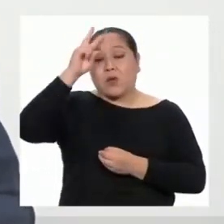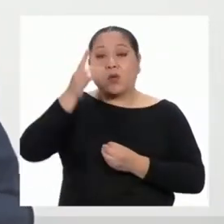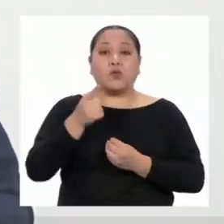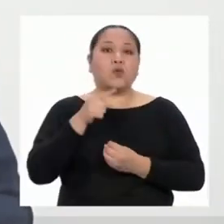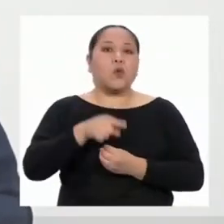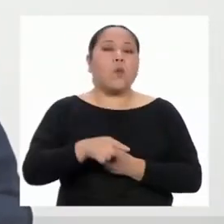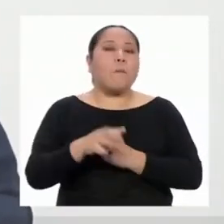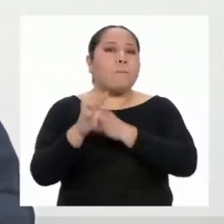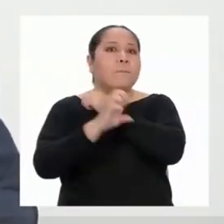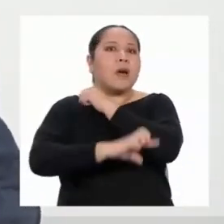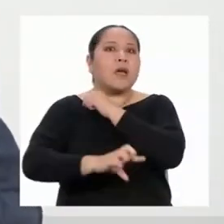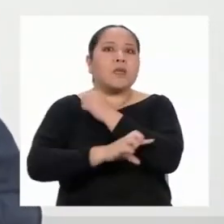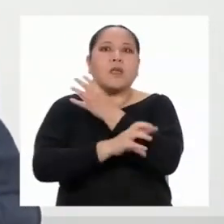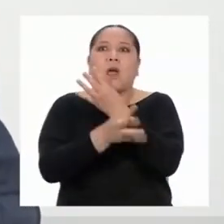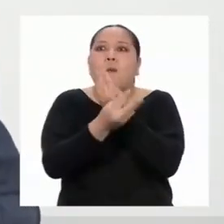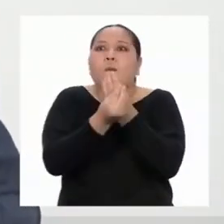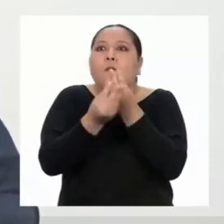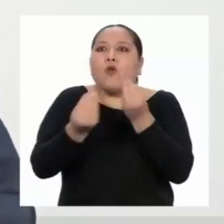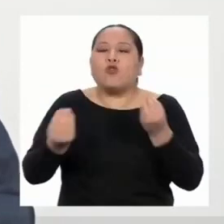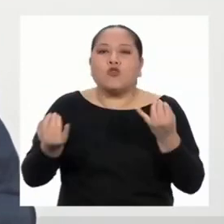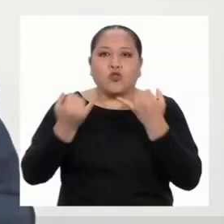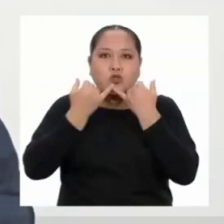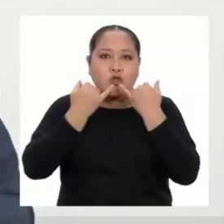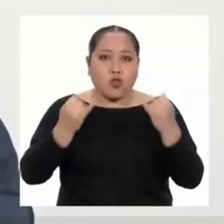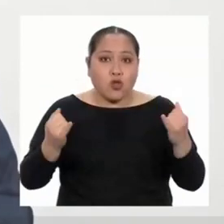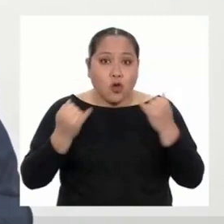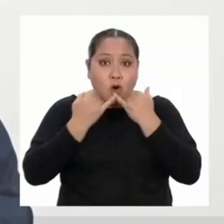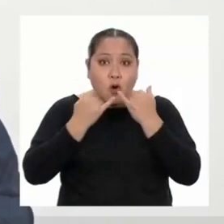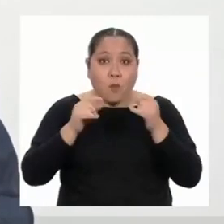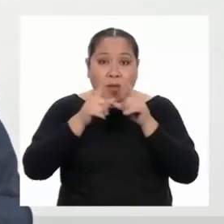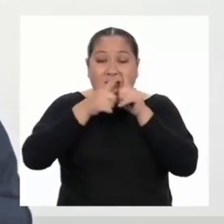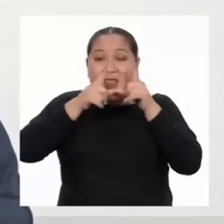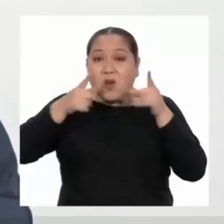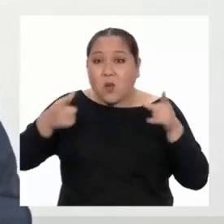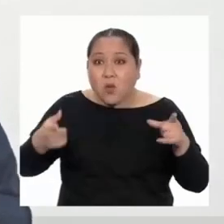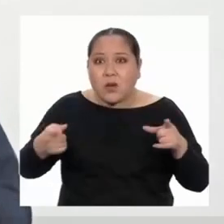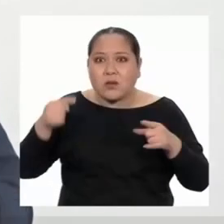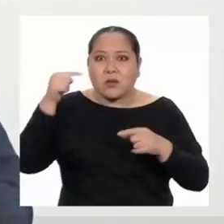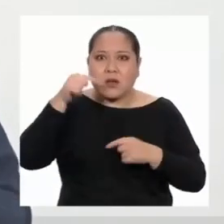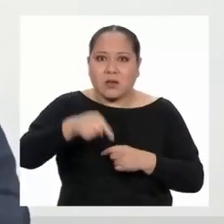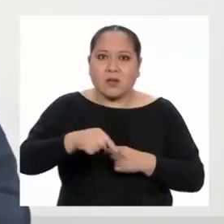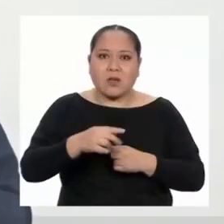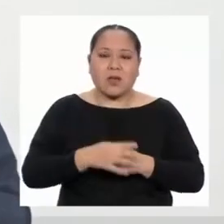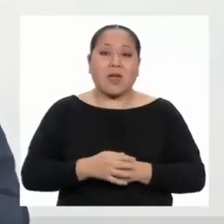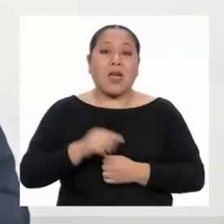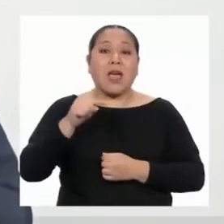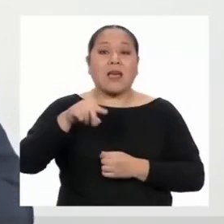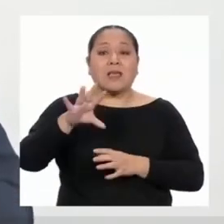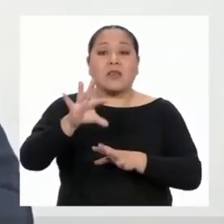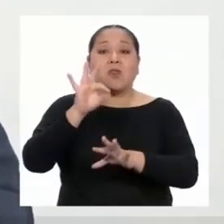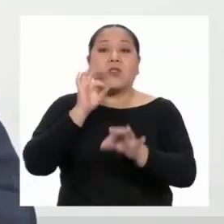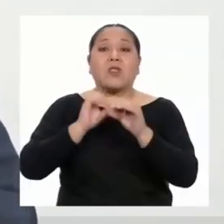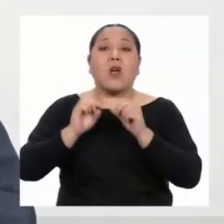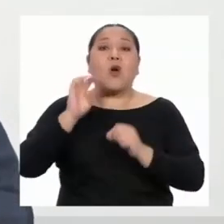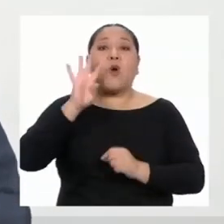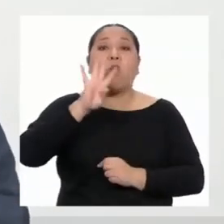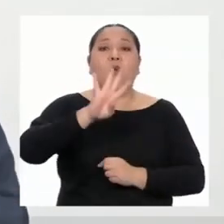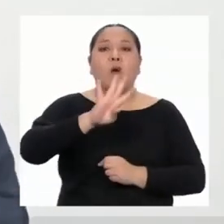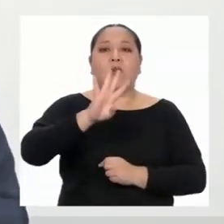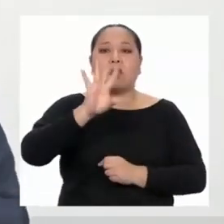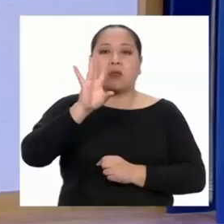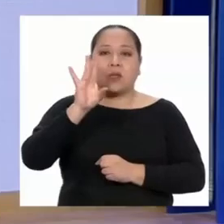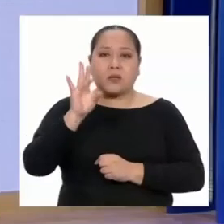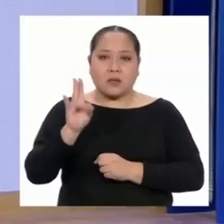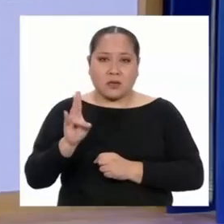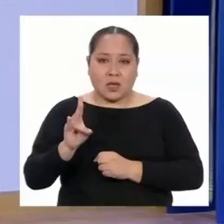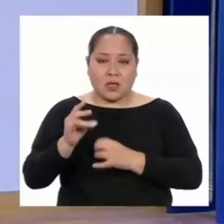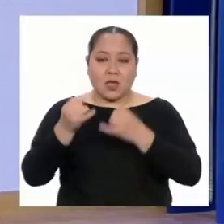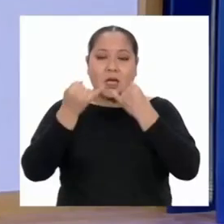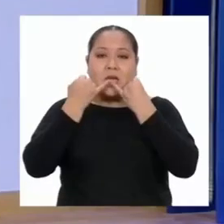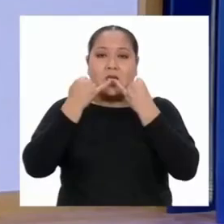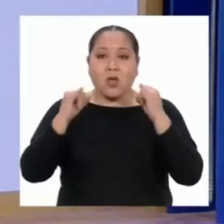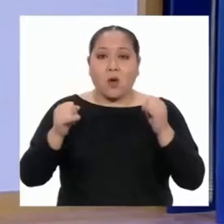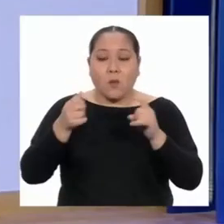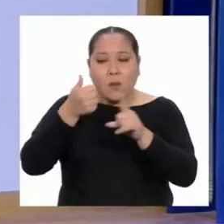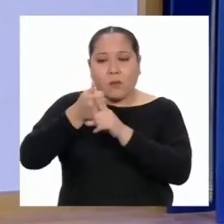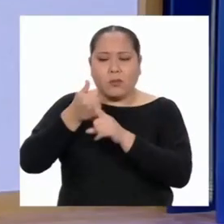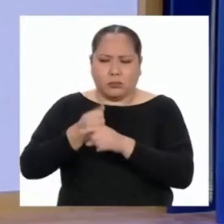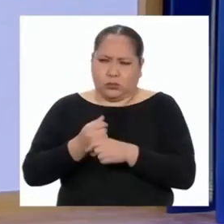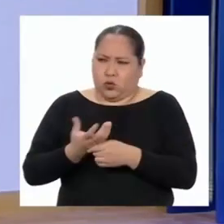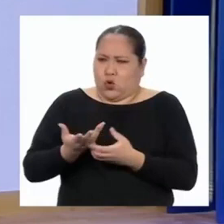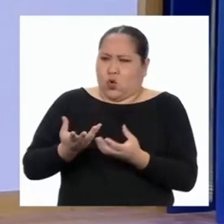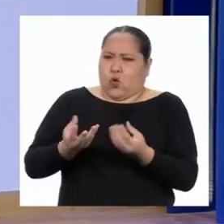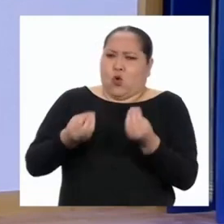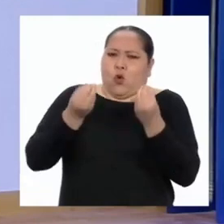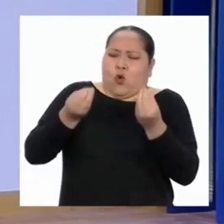mayor riqueza lingüística en América Latina. Aquí se han reconocido 47 lenguas originarias. ¿Y como